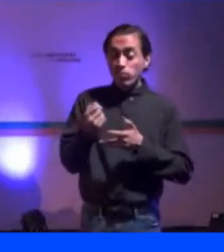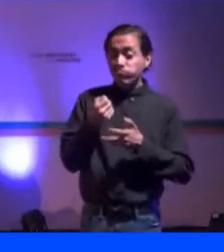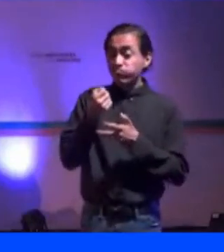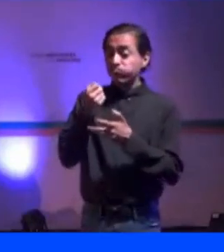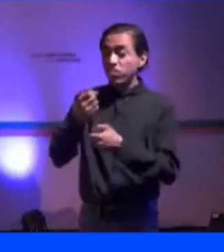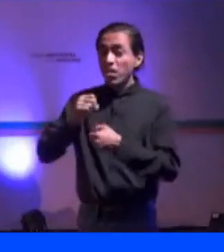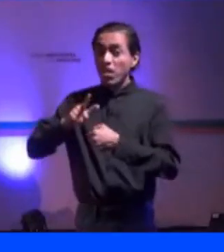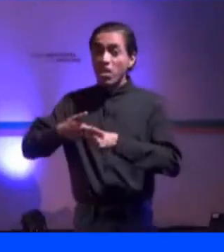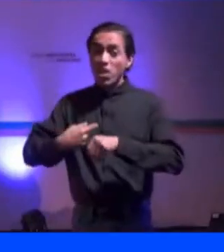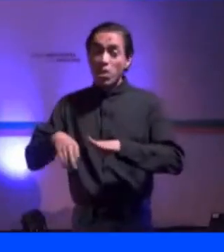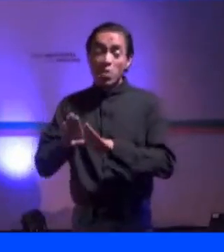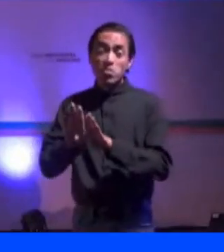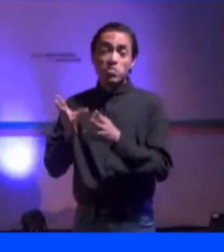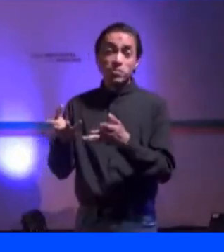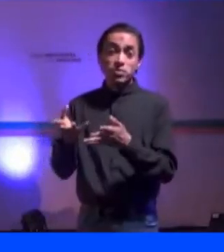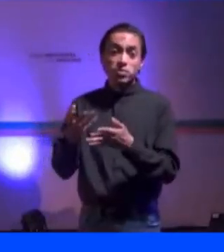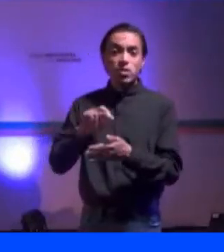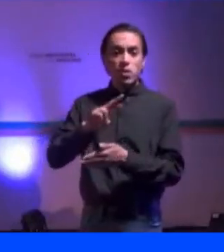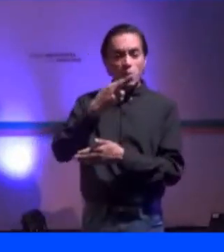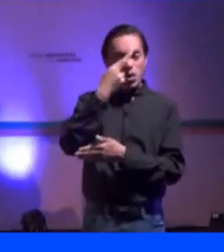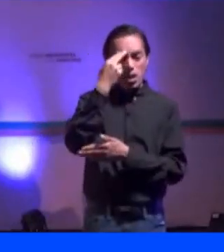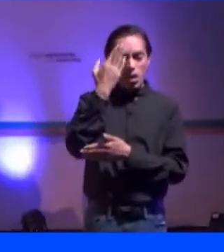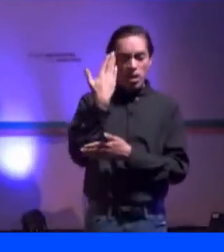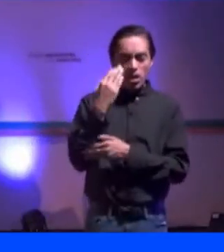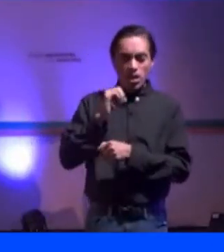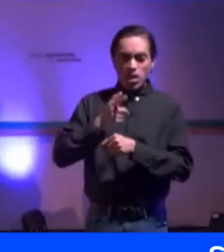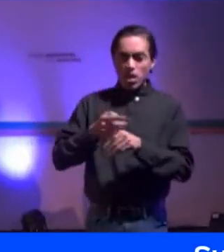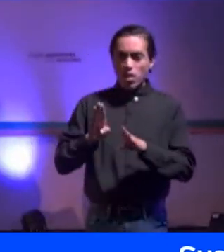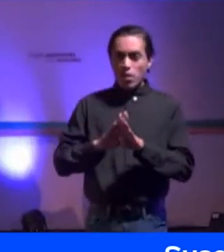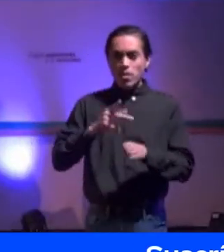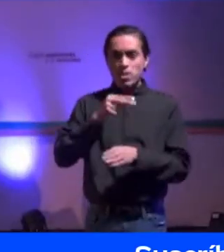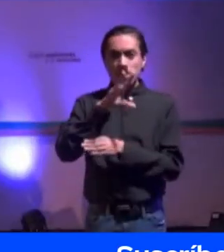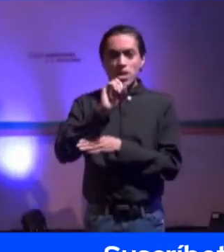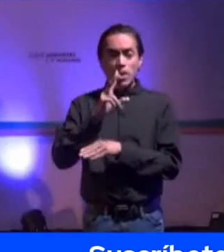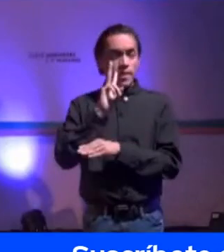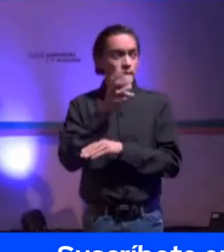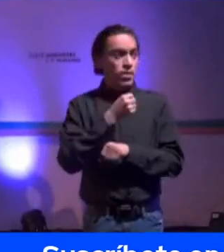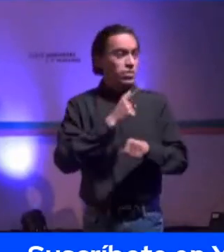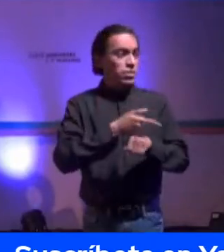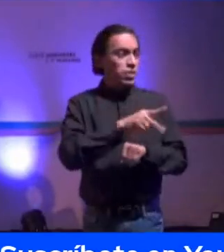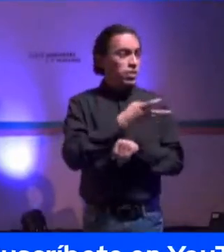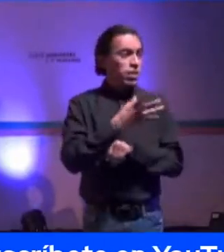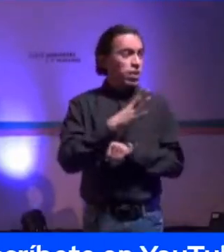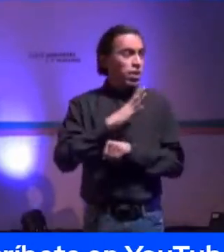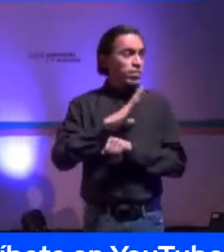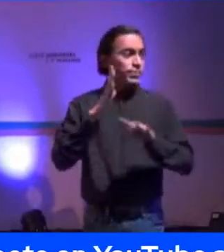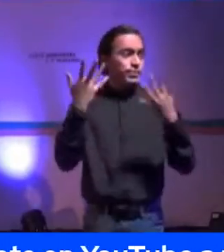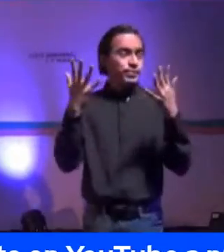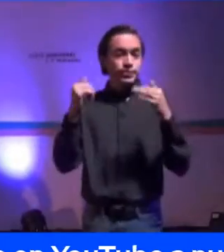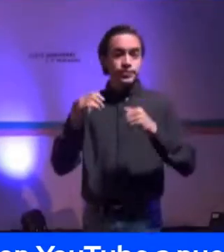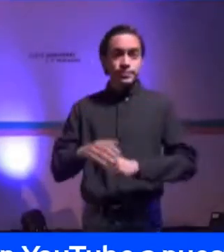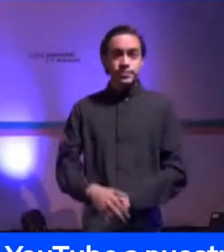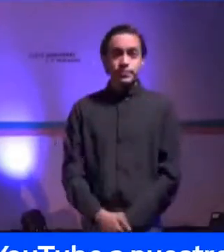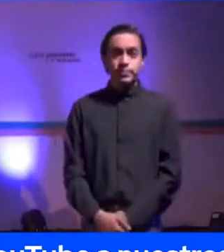paréntesis. Acabo de ver al Chairo Mayor, a Ramiro Padilla Tondo. Un aplauso para Ramiro.